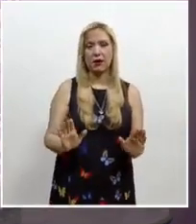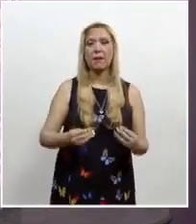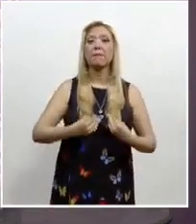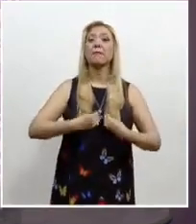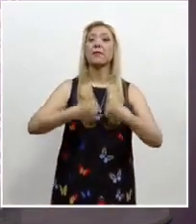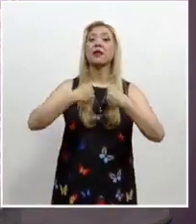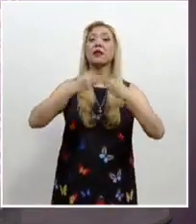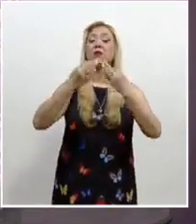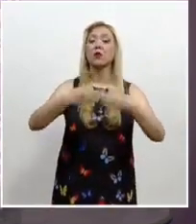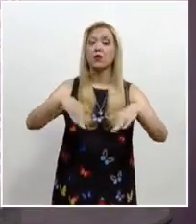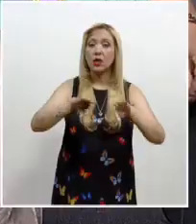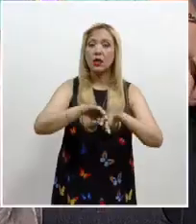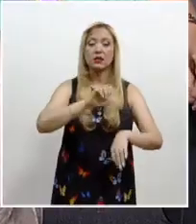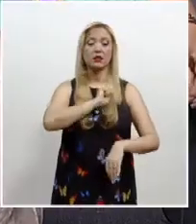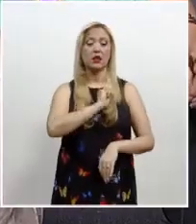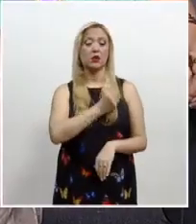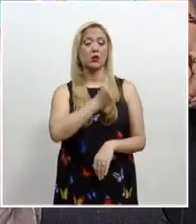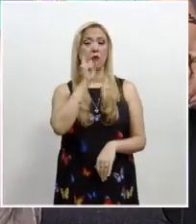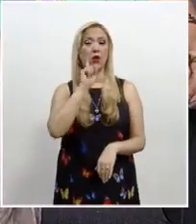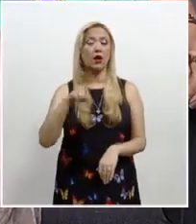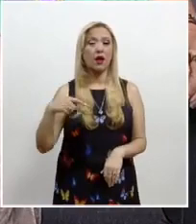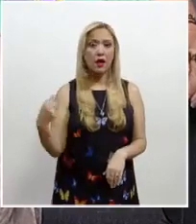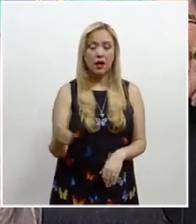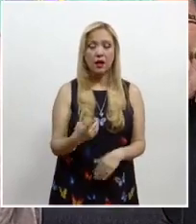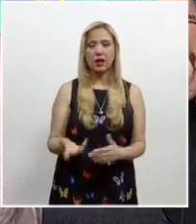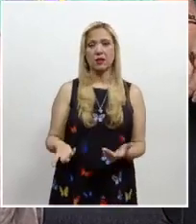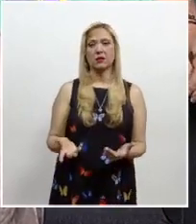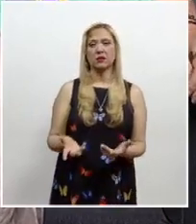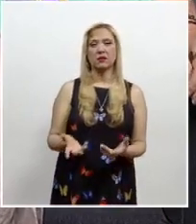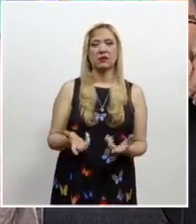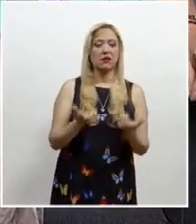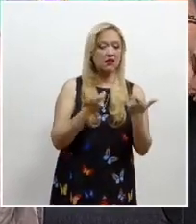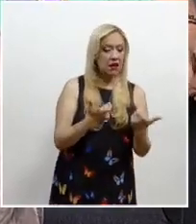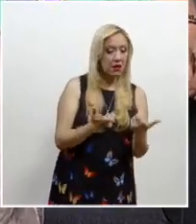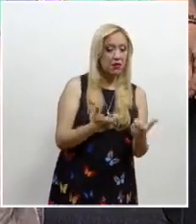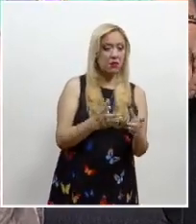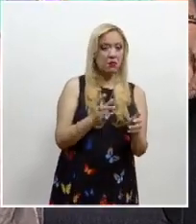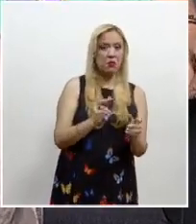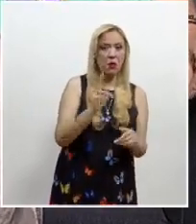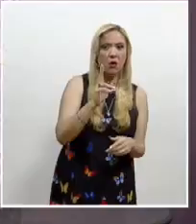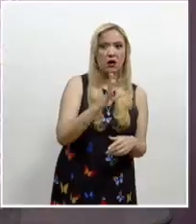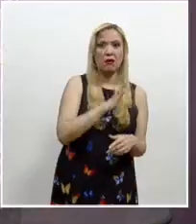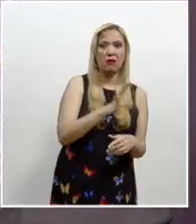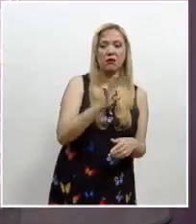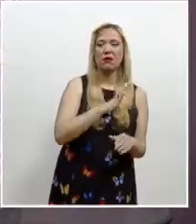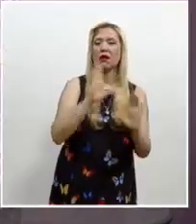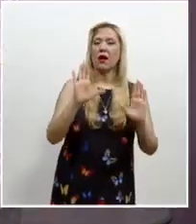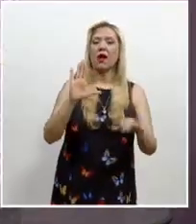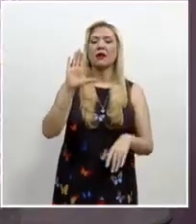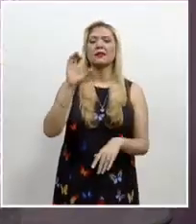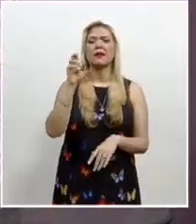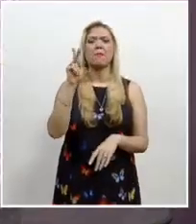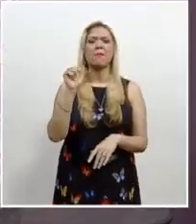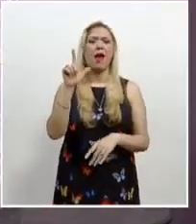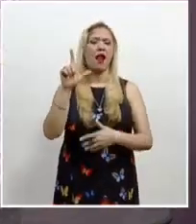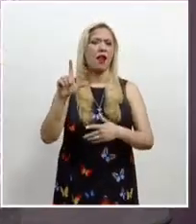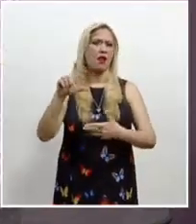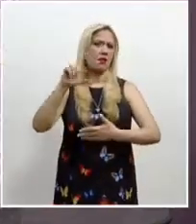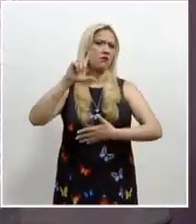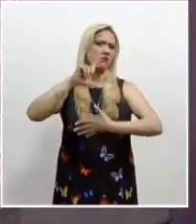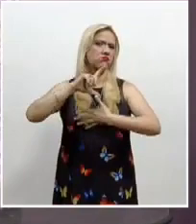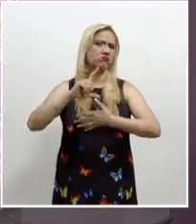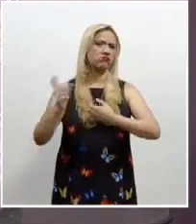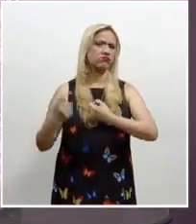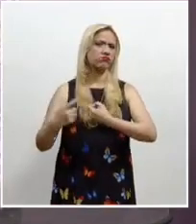la salud de las mujeres. Realmente, desde la CEPAL, y nosotras estuvimos muy activas, estamos